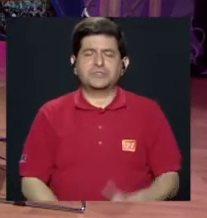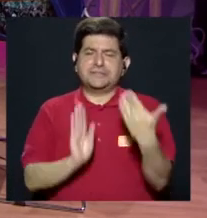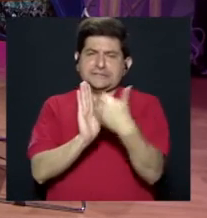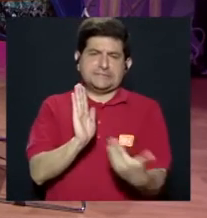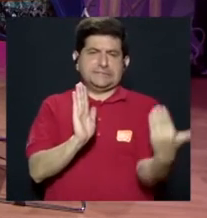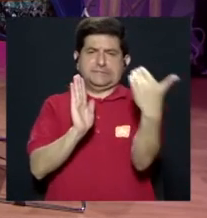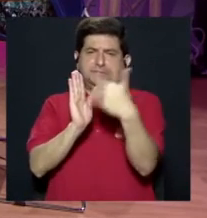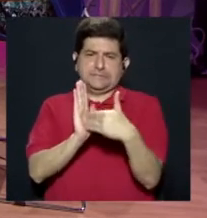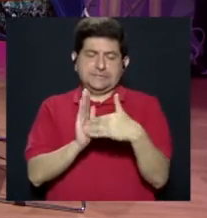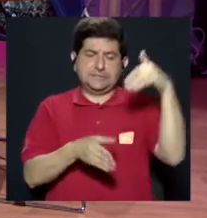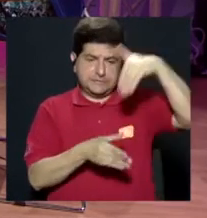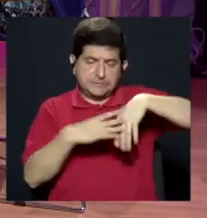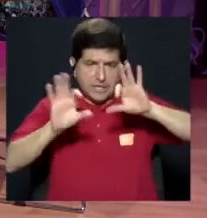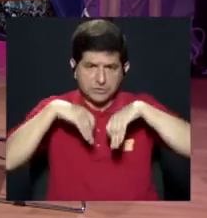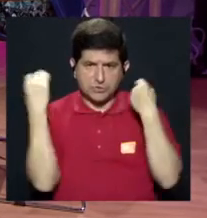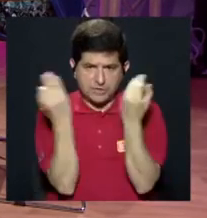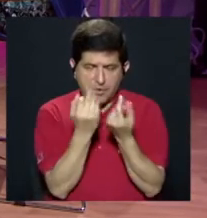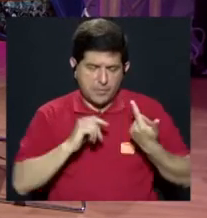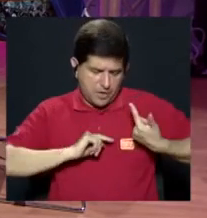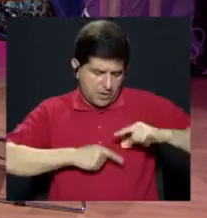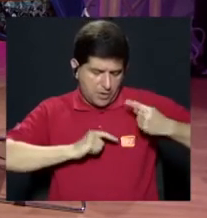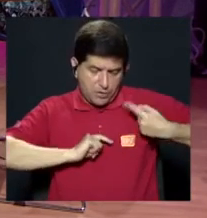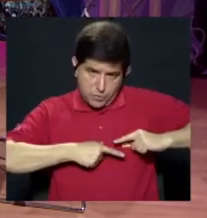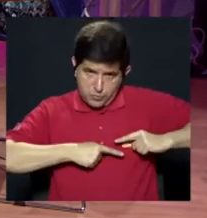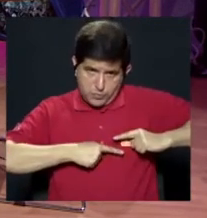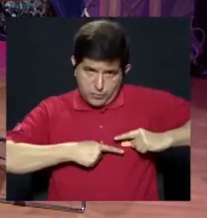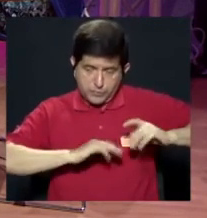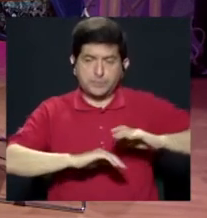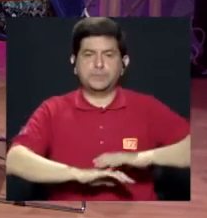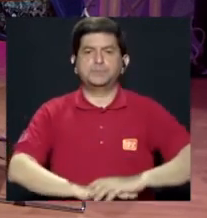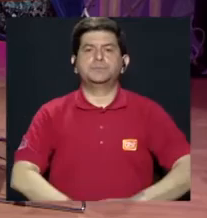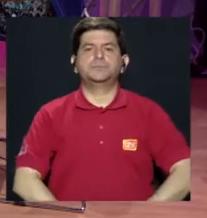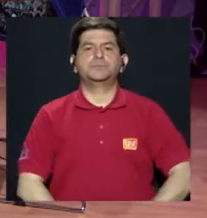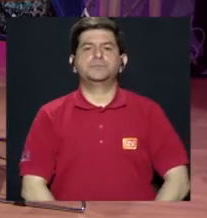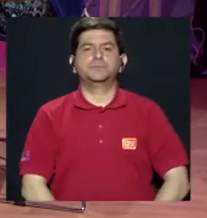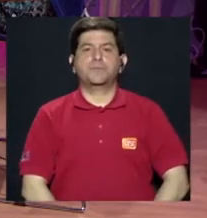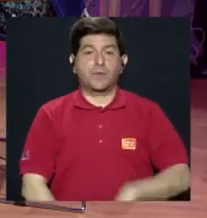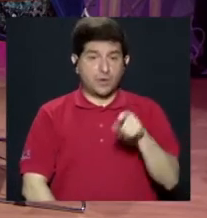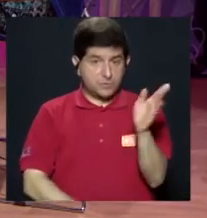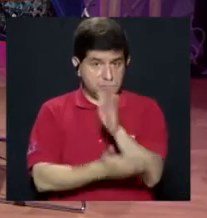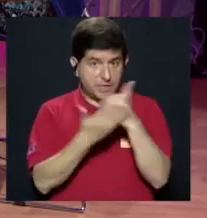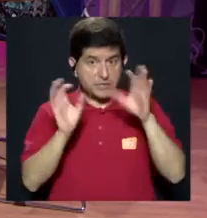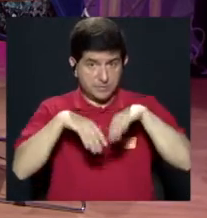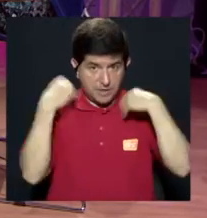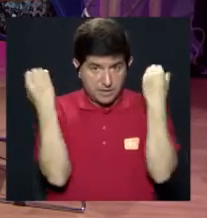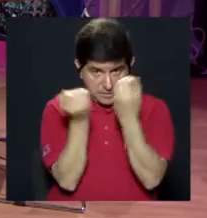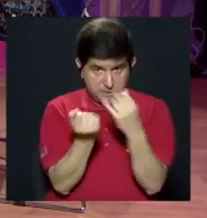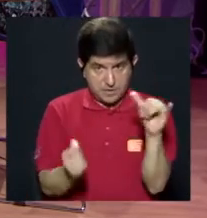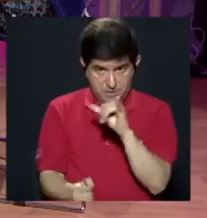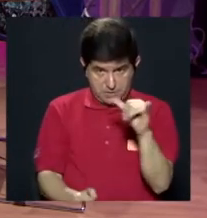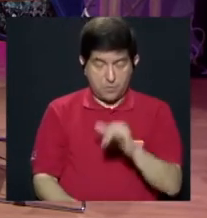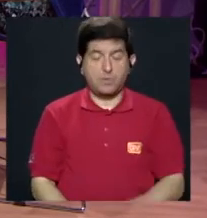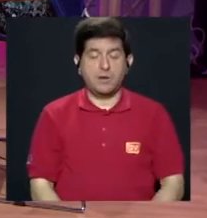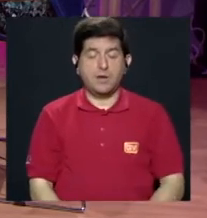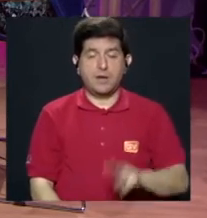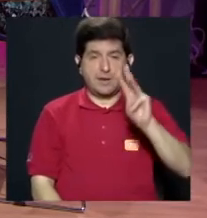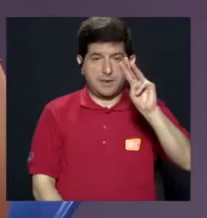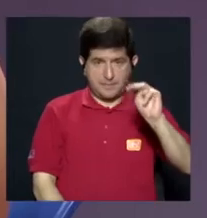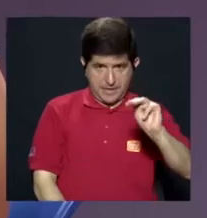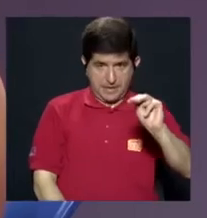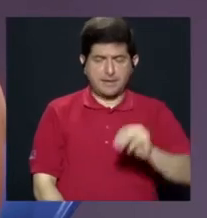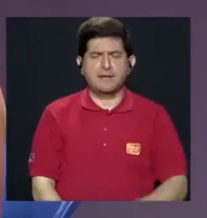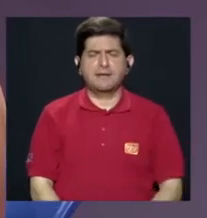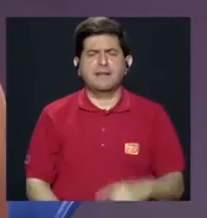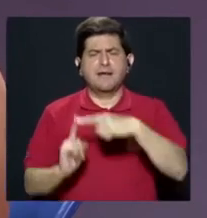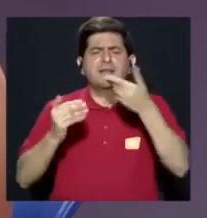pues, entre familia, este duelo que nos toca. Ustedes son parte de la organización también, Marianela. Sí, sí. ¿Y cómo,